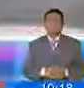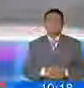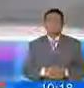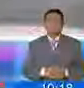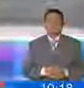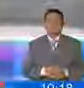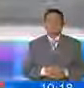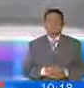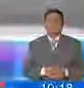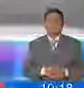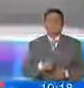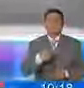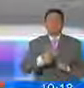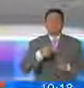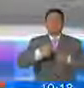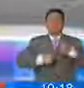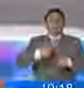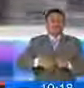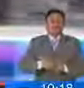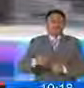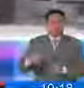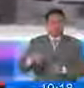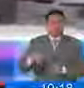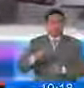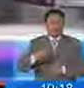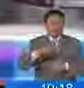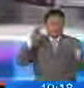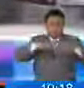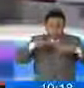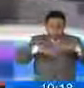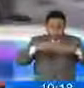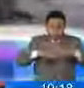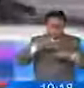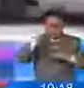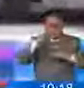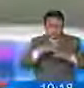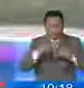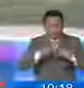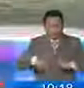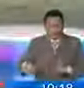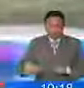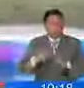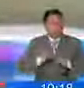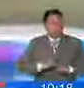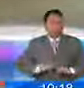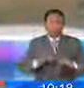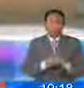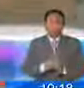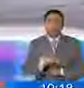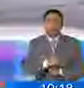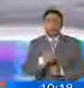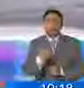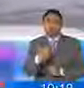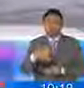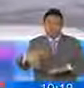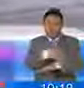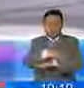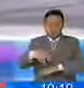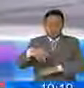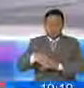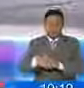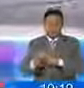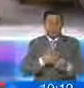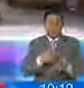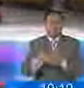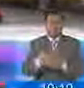Mayo es un mes donde las lluvias son menores, pero el fuerte temporal aún continúa. Otros cruzaban las calles sin importar el riesgo debido